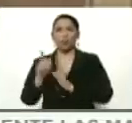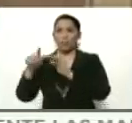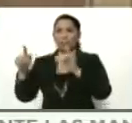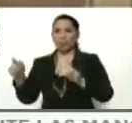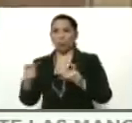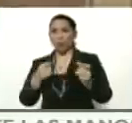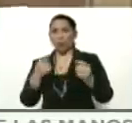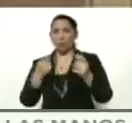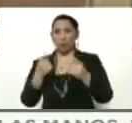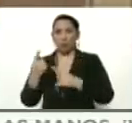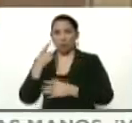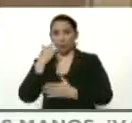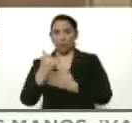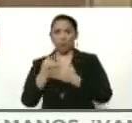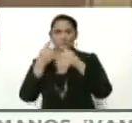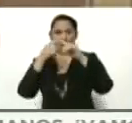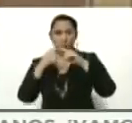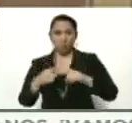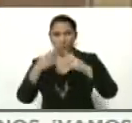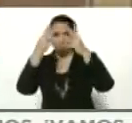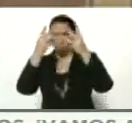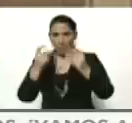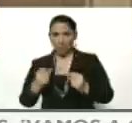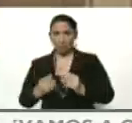importados, fíjense ustedes en los números,